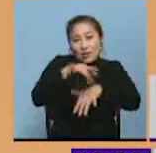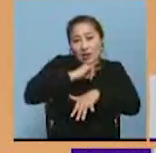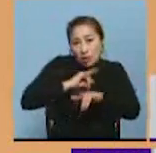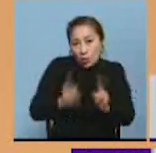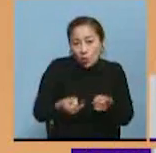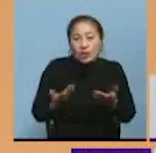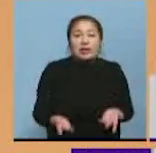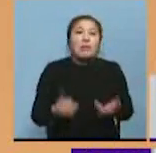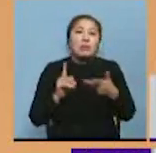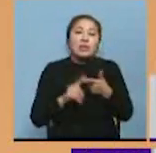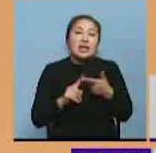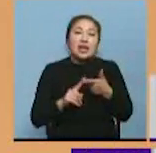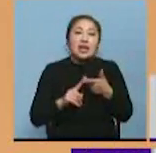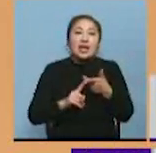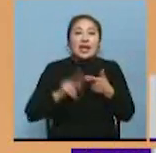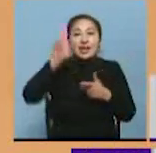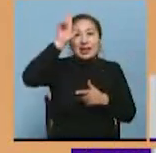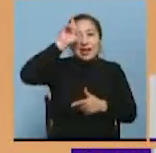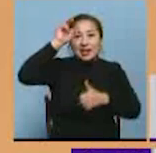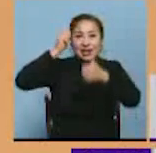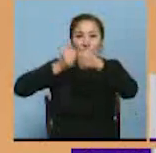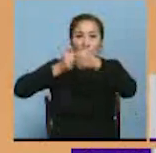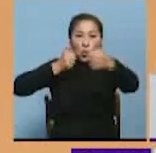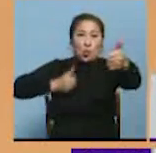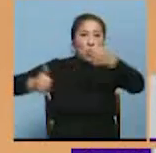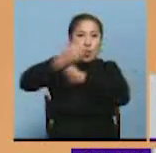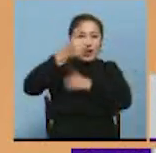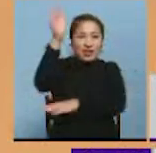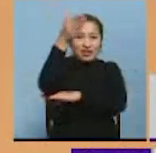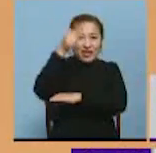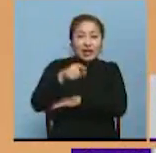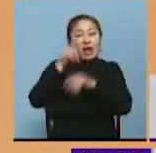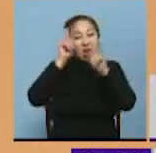como el cambio de guardia de la bandera y después los hornitos.